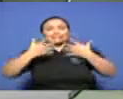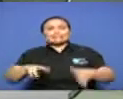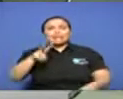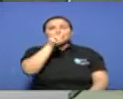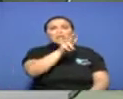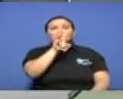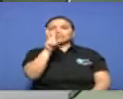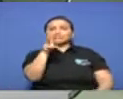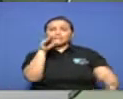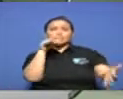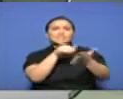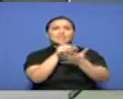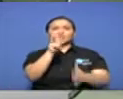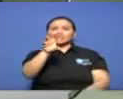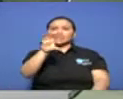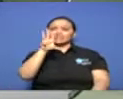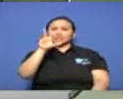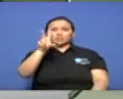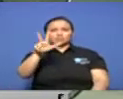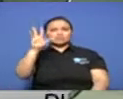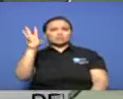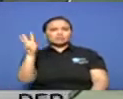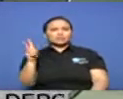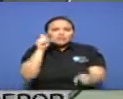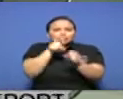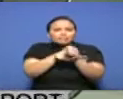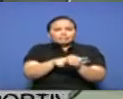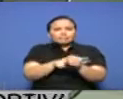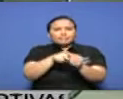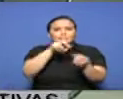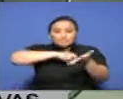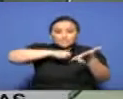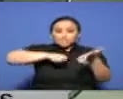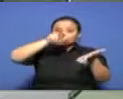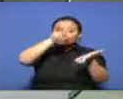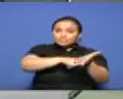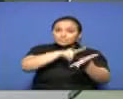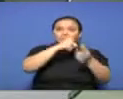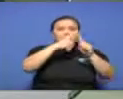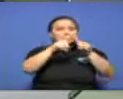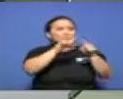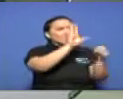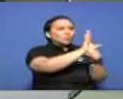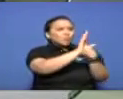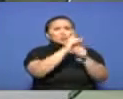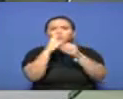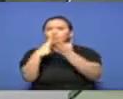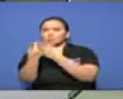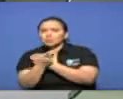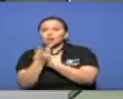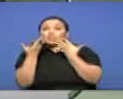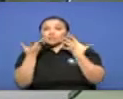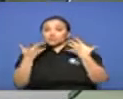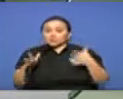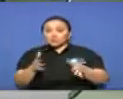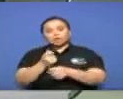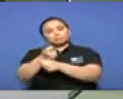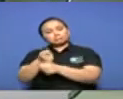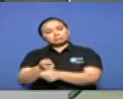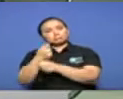636 participantes que están matriculados en diferentes cursos y programas y ya egresados al corte de